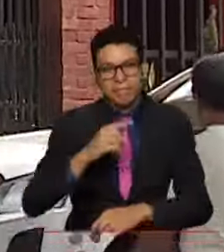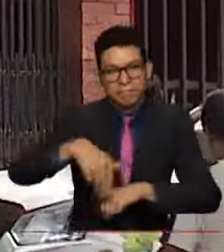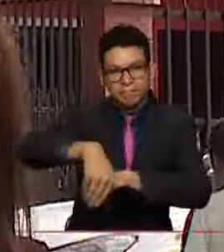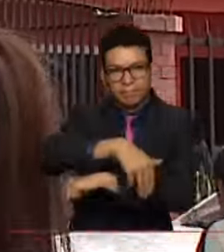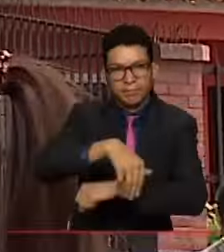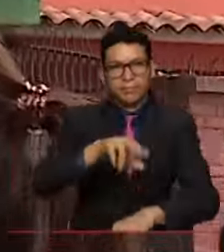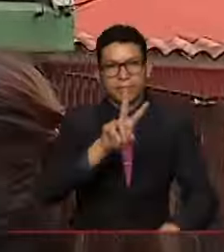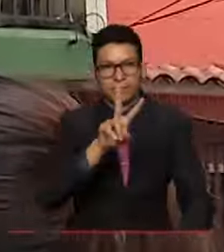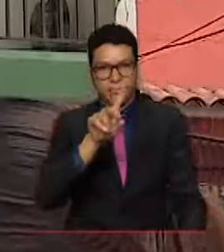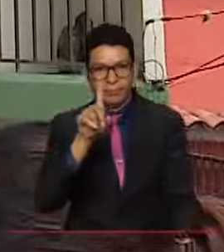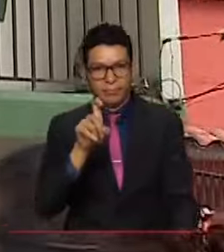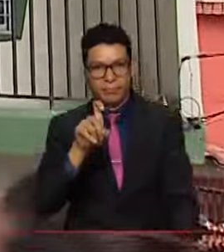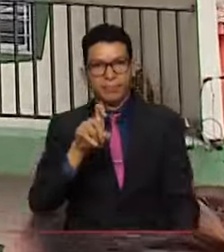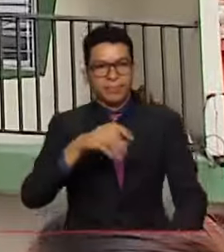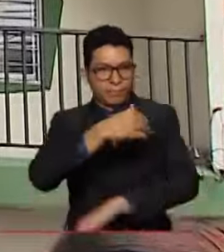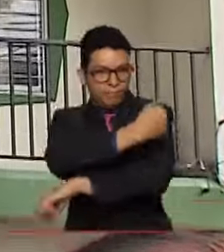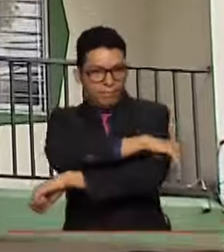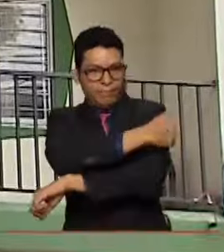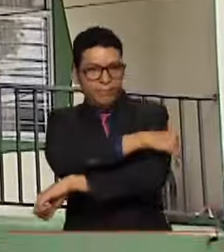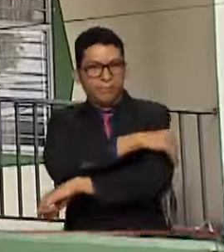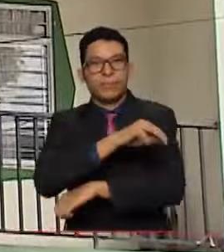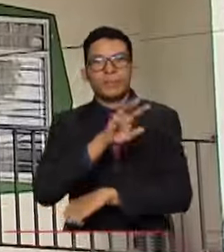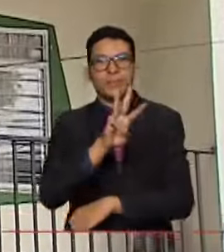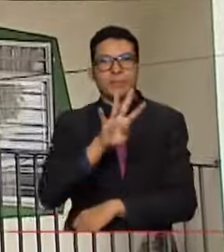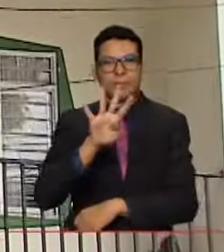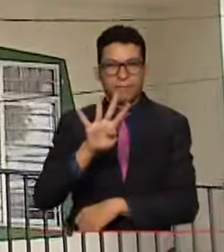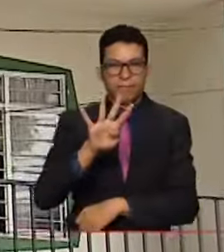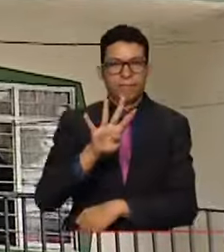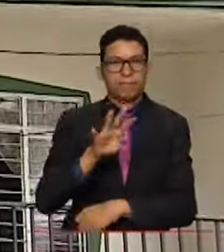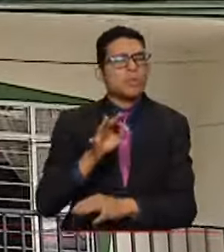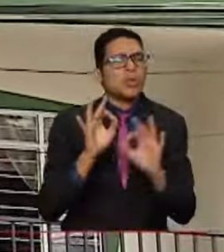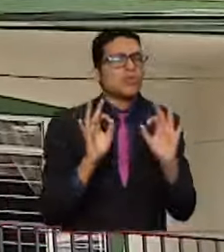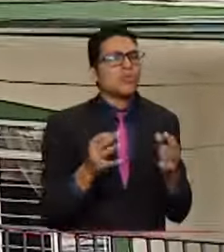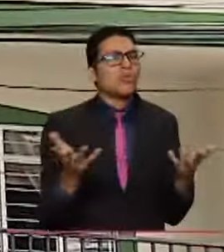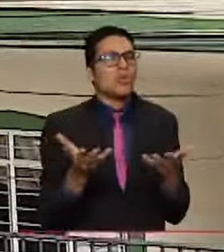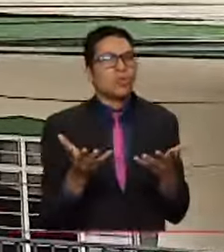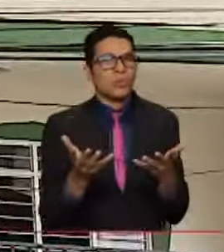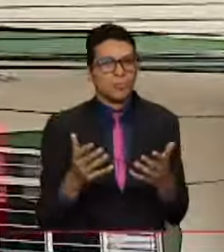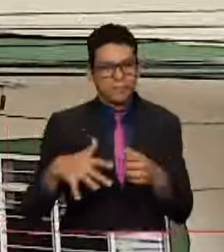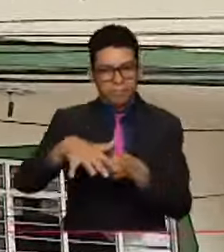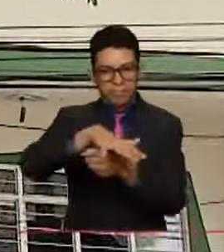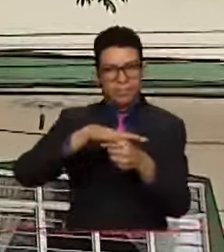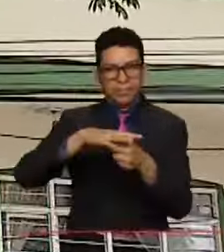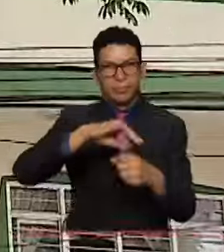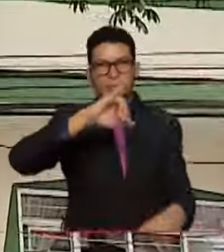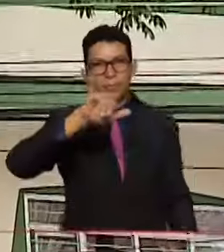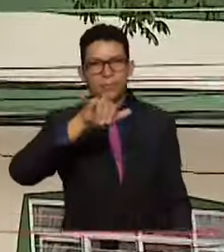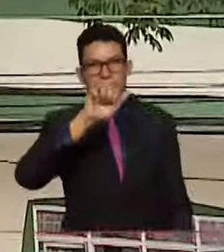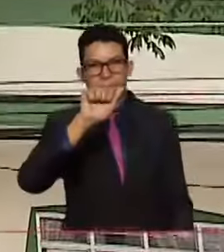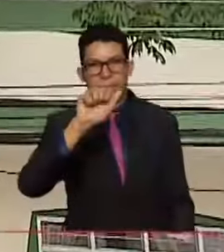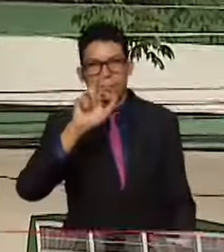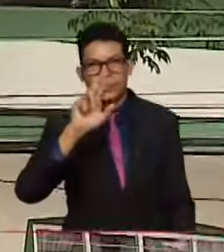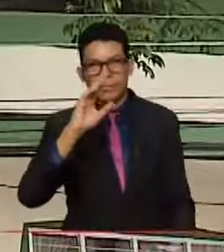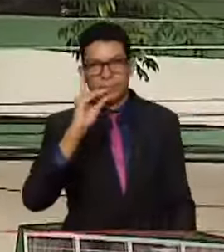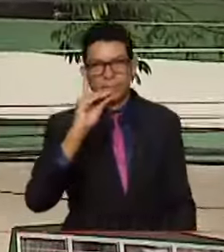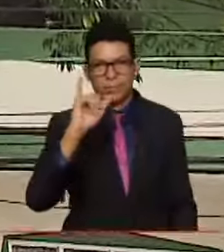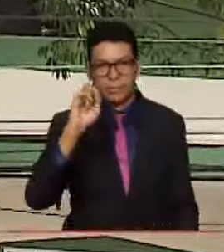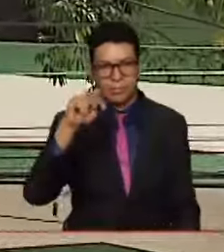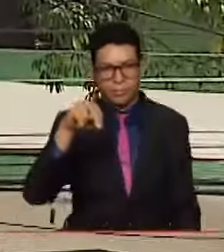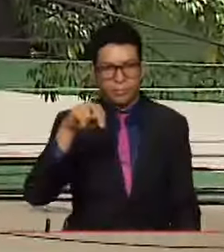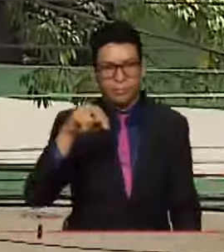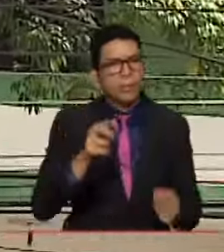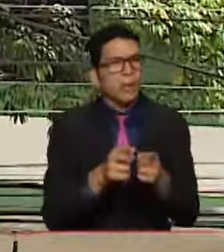26 con carrera 34, exactamente en el barrio El Jardín. Pero para